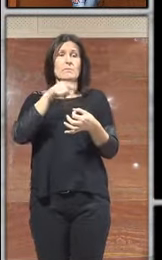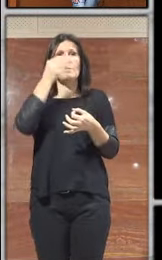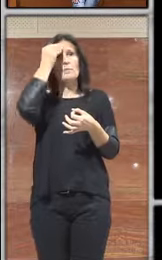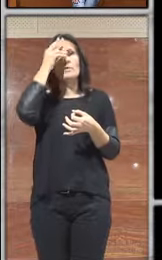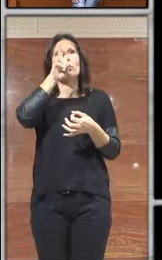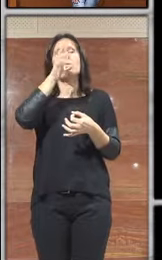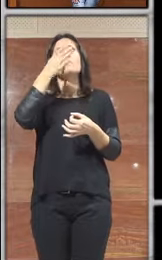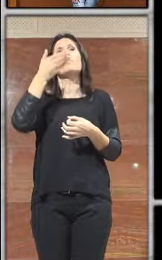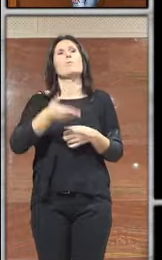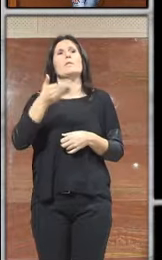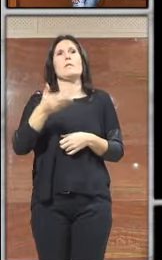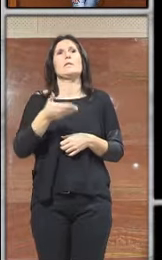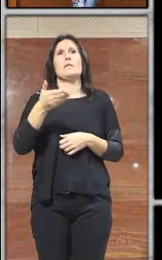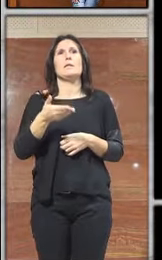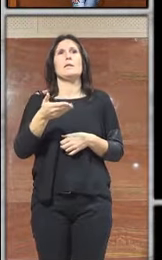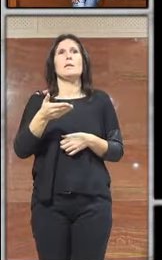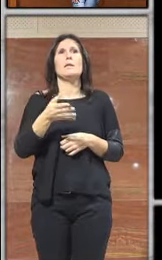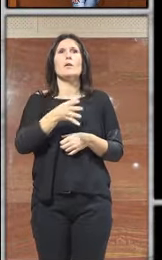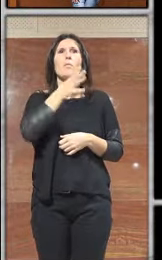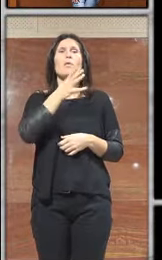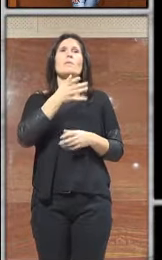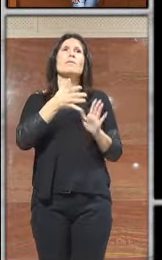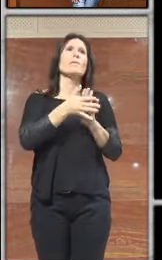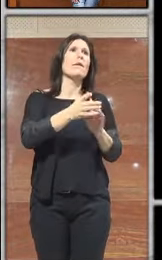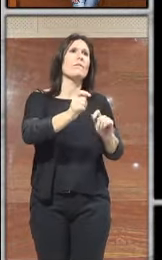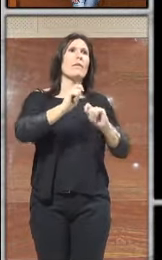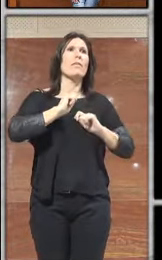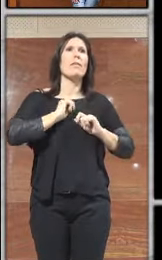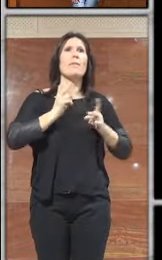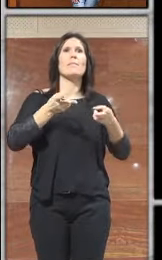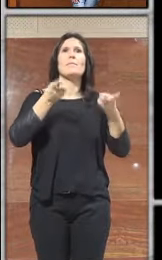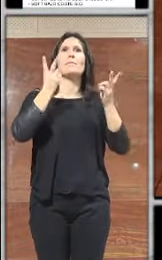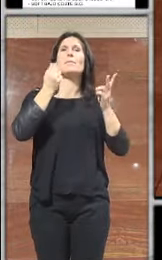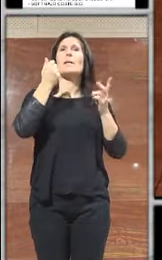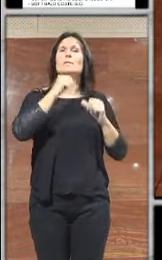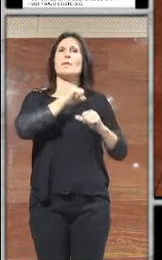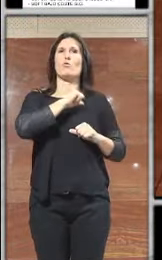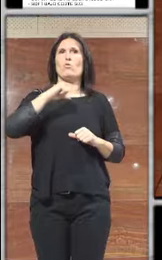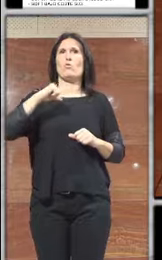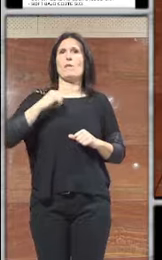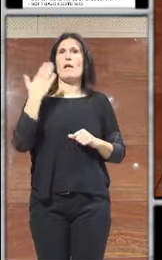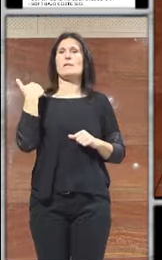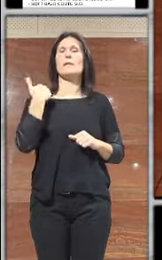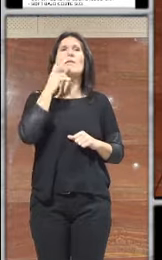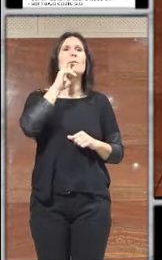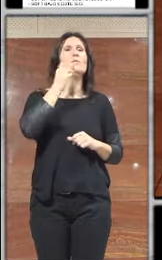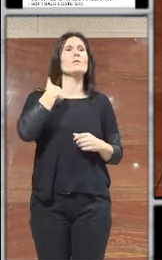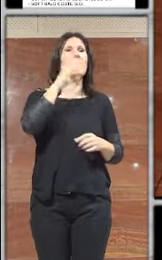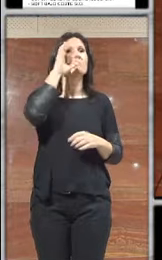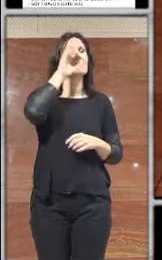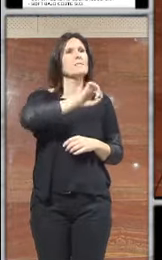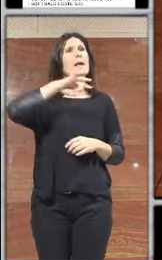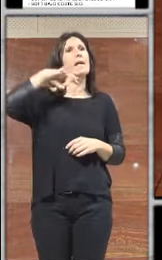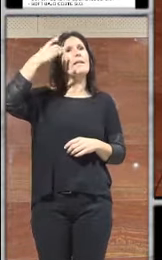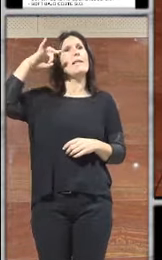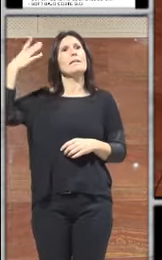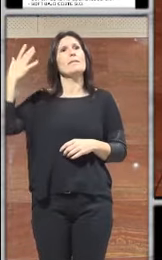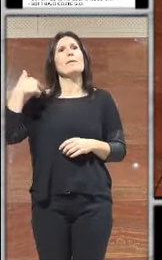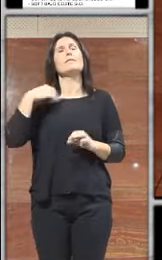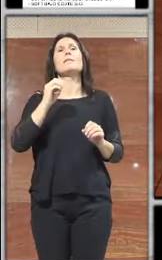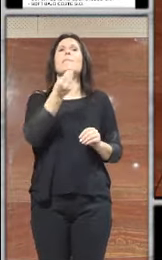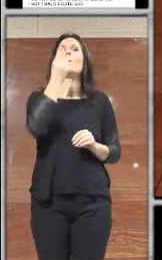creo que muy importante porque te va a permitir un mayor grado de autonomía. Ayer vimos iniciativas ya muy interesantes de mejorar la accesibilidad de